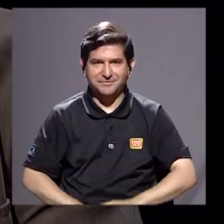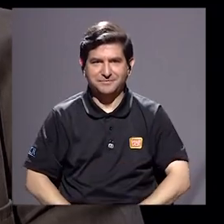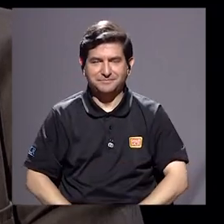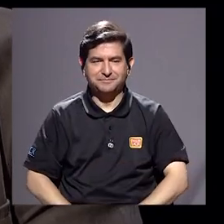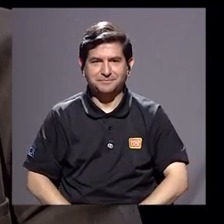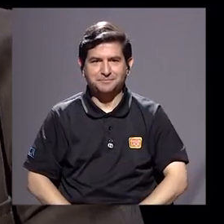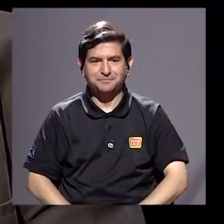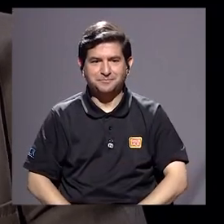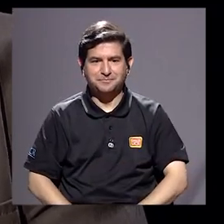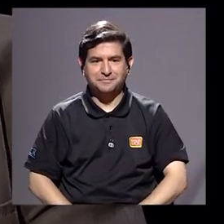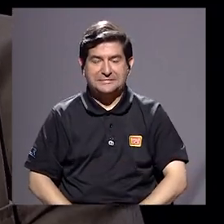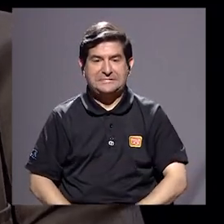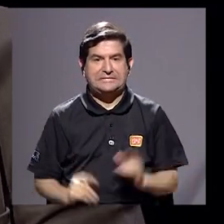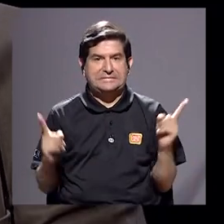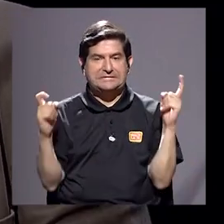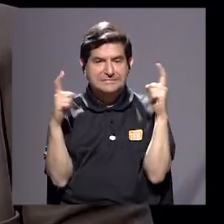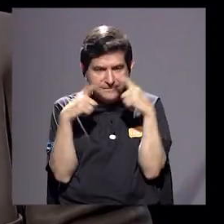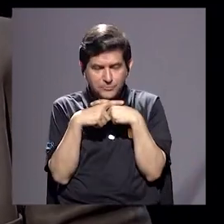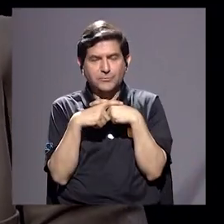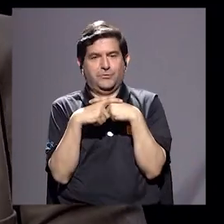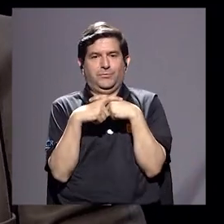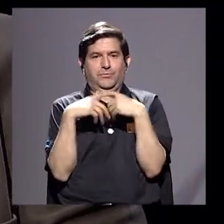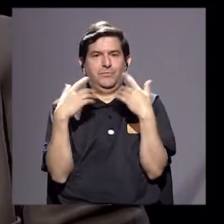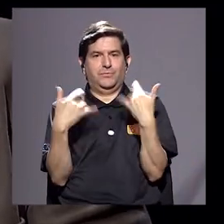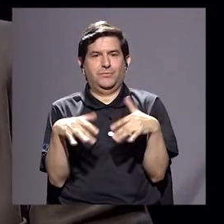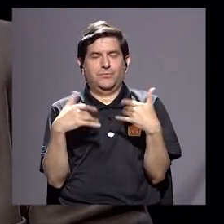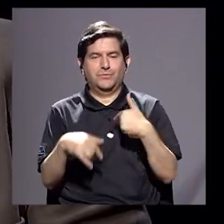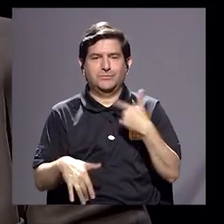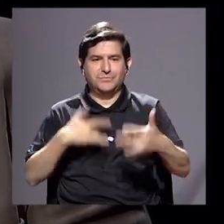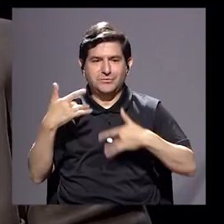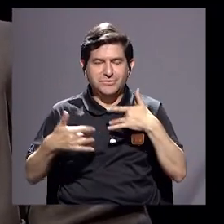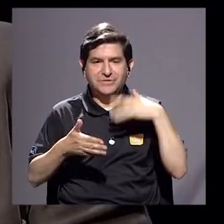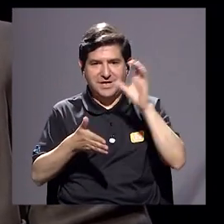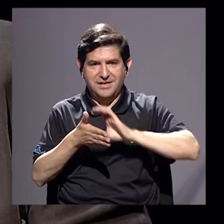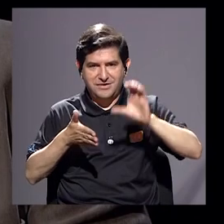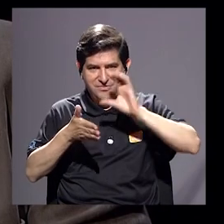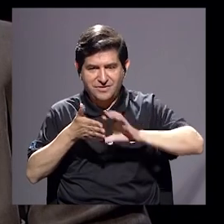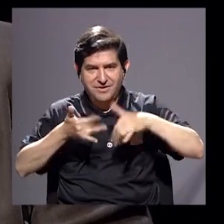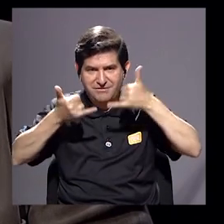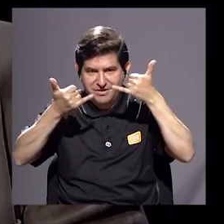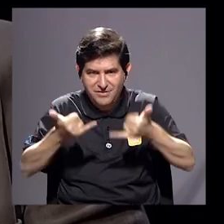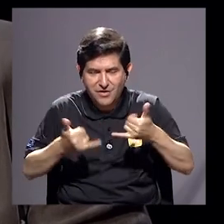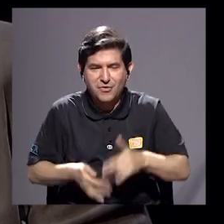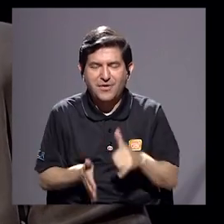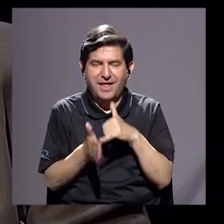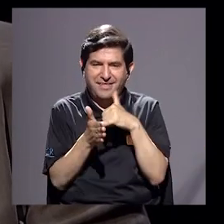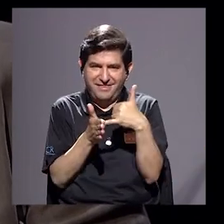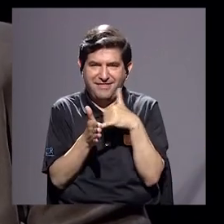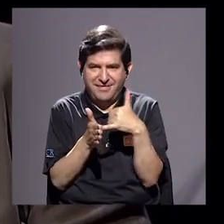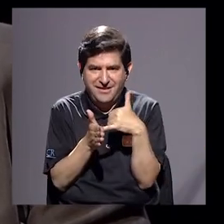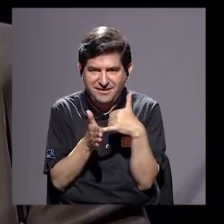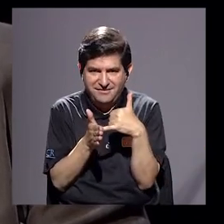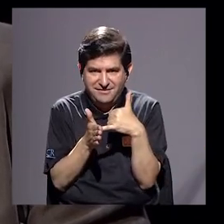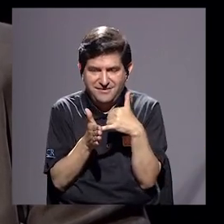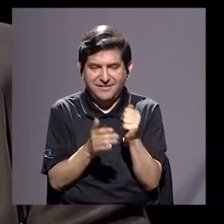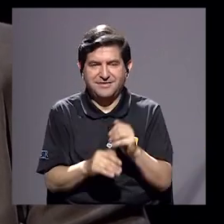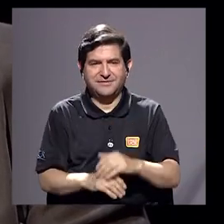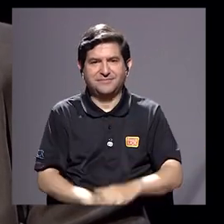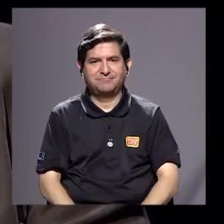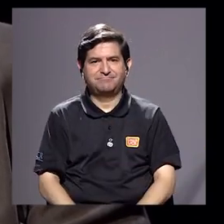un complicado verdad porque siento que el colegio en este momento está debido está